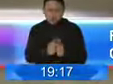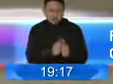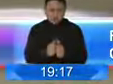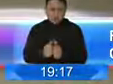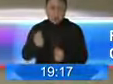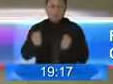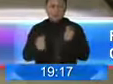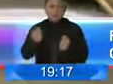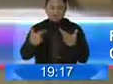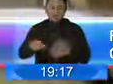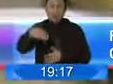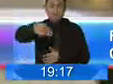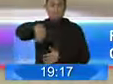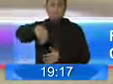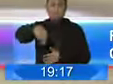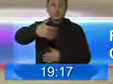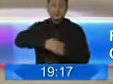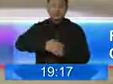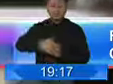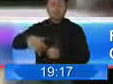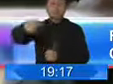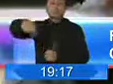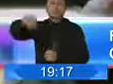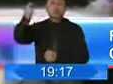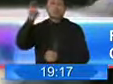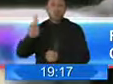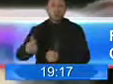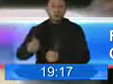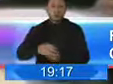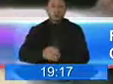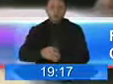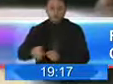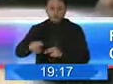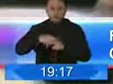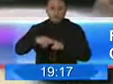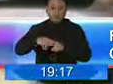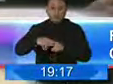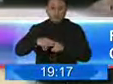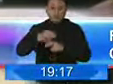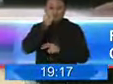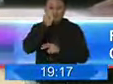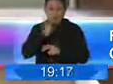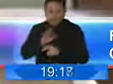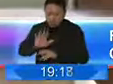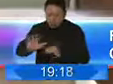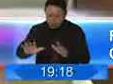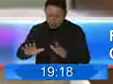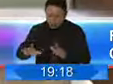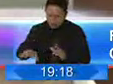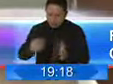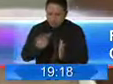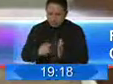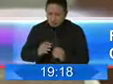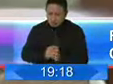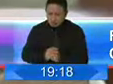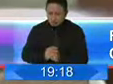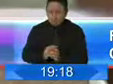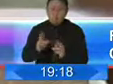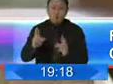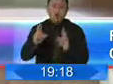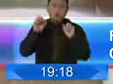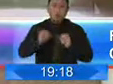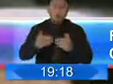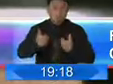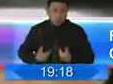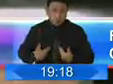el miércoles por el sector de La Quito Sur. Por las huellas de sangre en el taxi sabían que algo grave pasó, pero guardaban la esperanza que podía estar